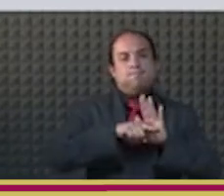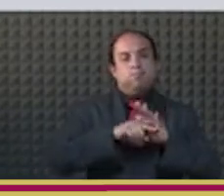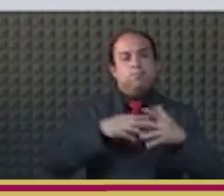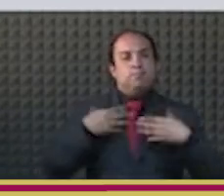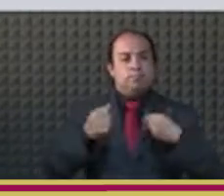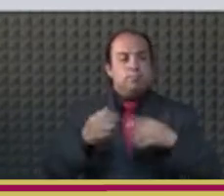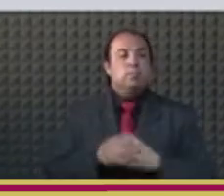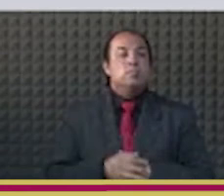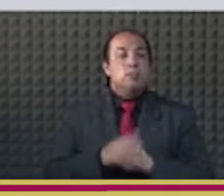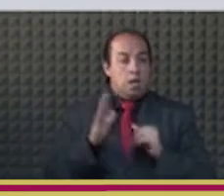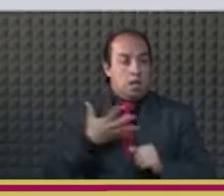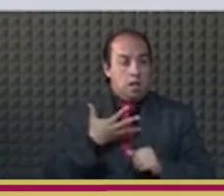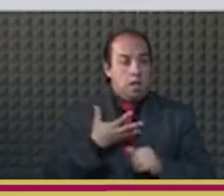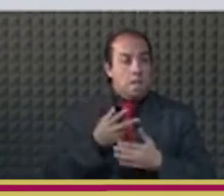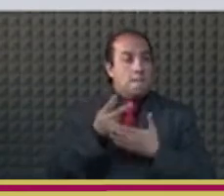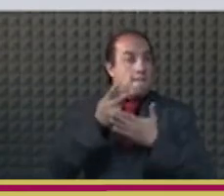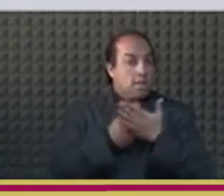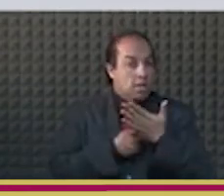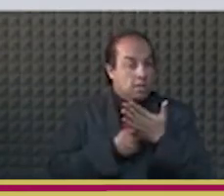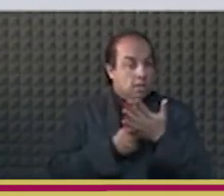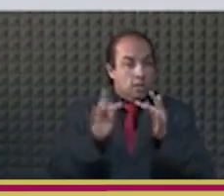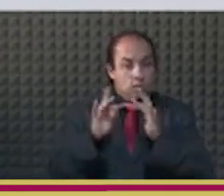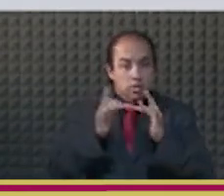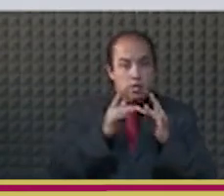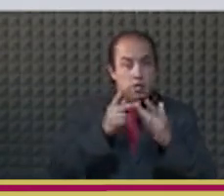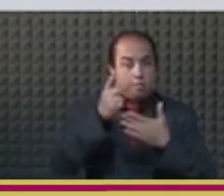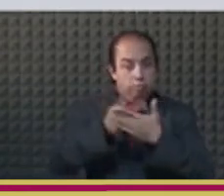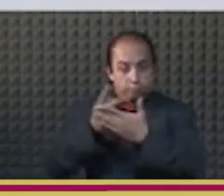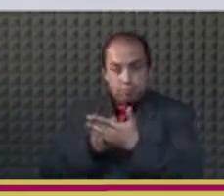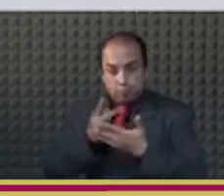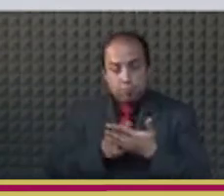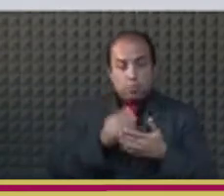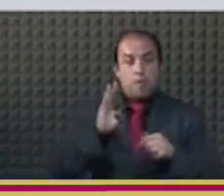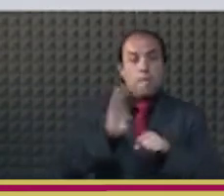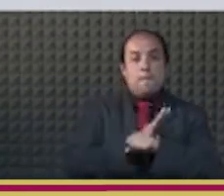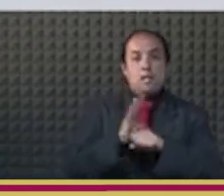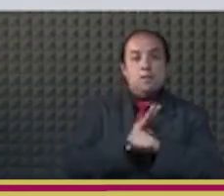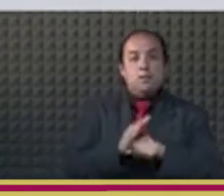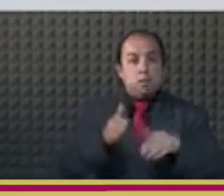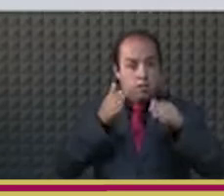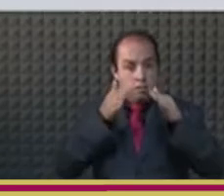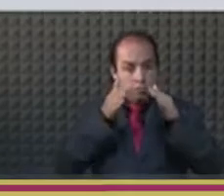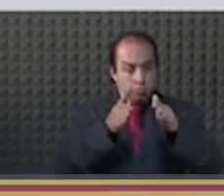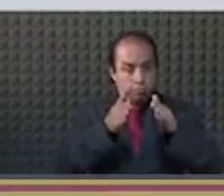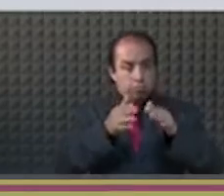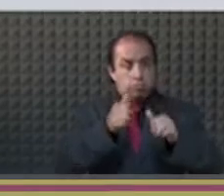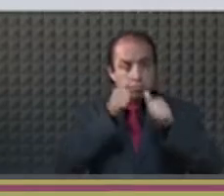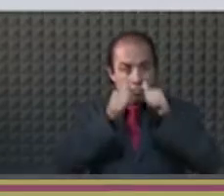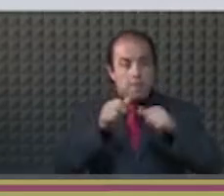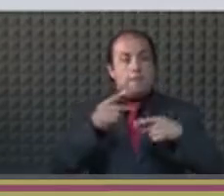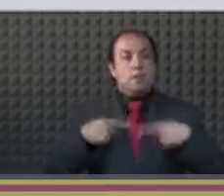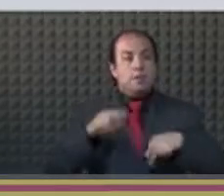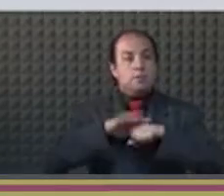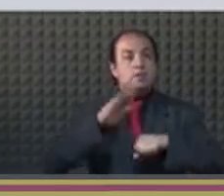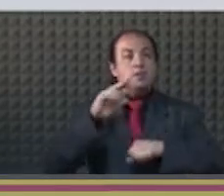ya estaba en marcha una red de programas de bienestar para atender a quienes más lo necesitan. Aquí